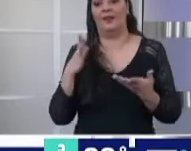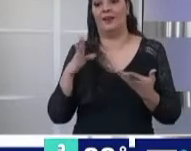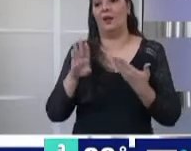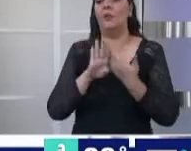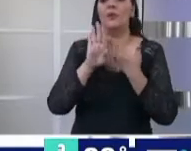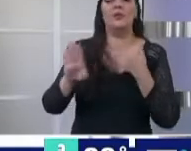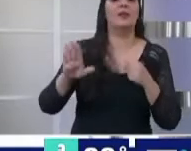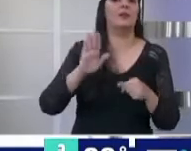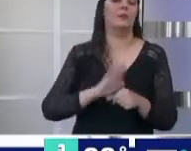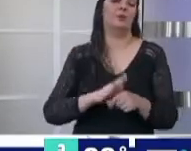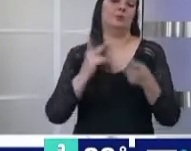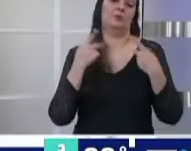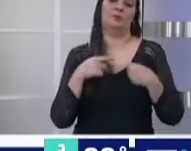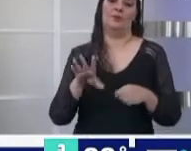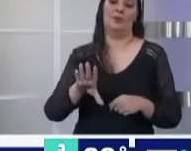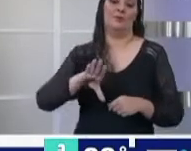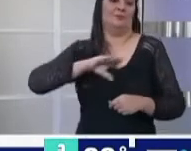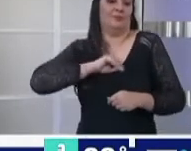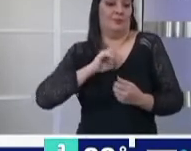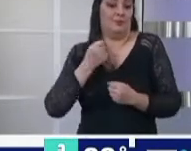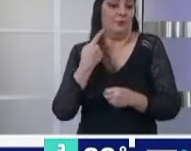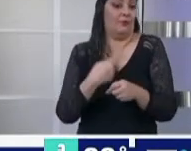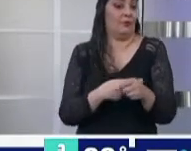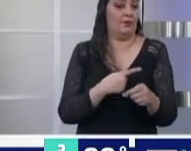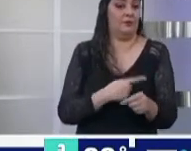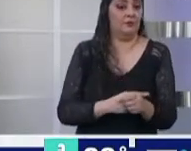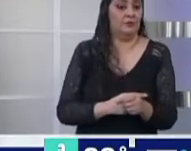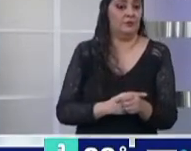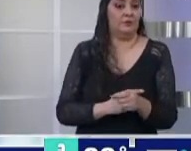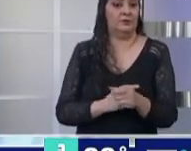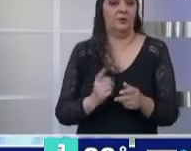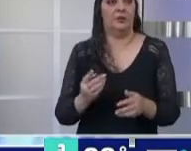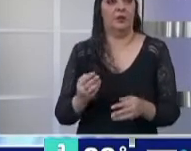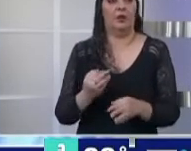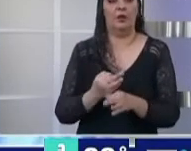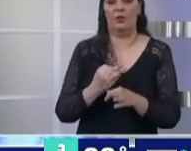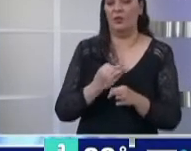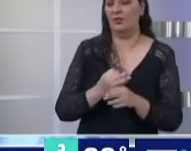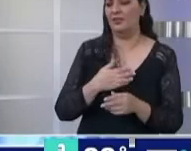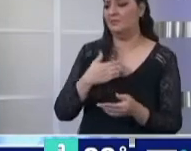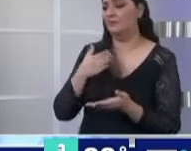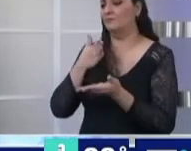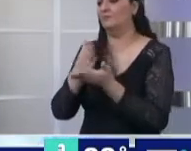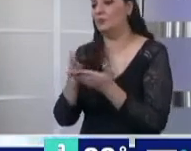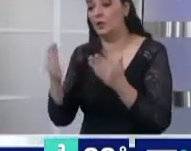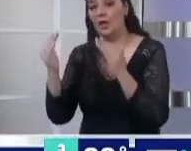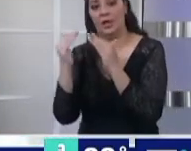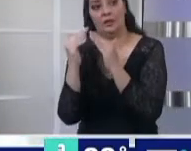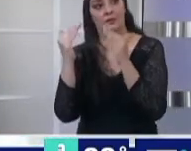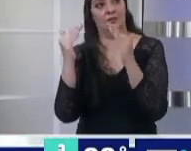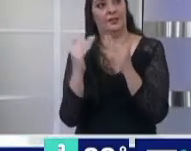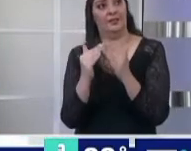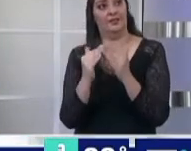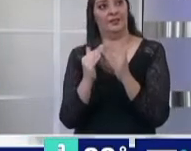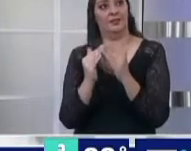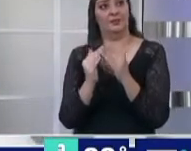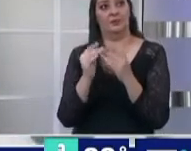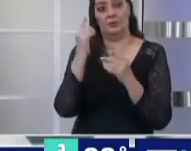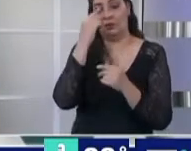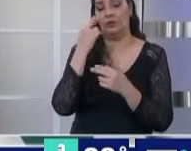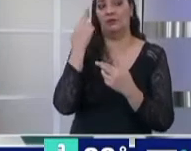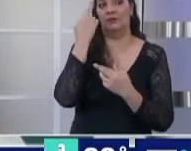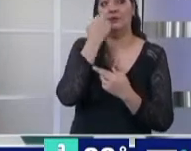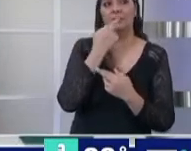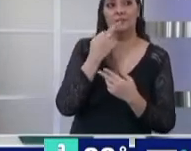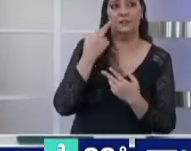contagios. Hoy lo que estamos haciendo, estamos acudiendo a las casas a revisar pacientes con COVID.